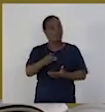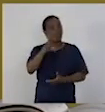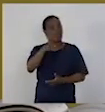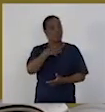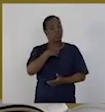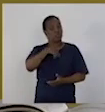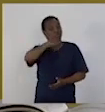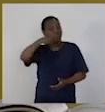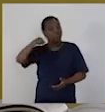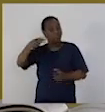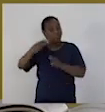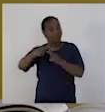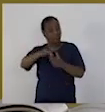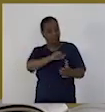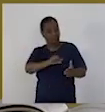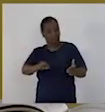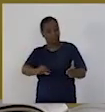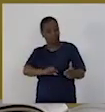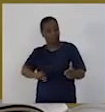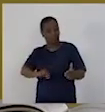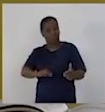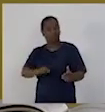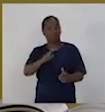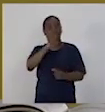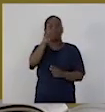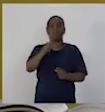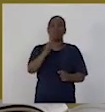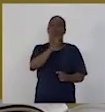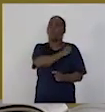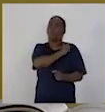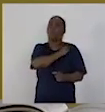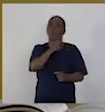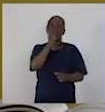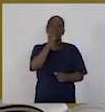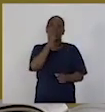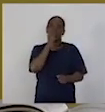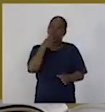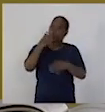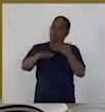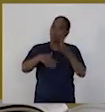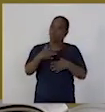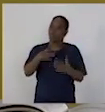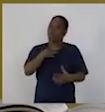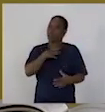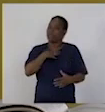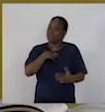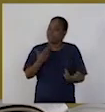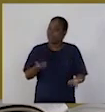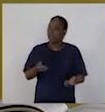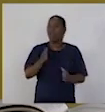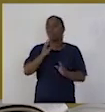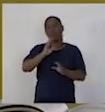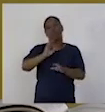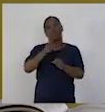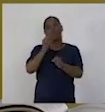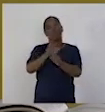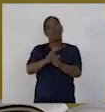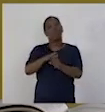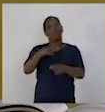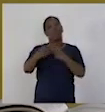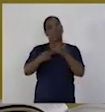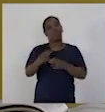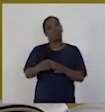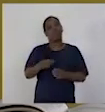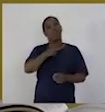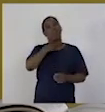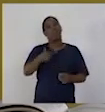para preguntar cualquier duda o cualquier situación que les surja en el momento, donde ustedes le preguntan al teleprofesor,